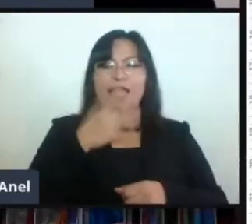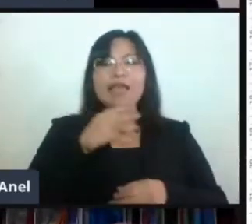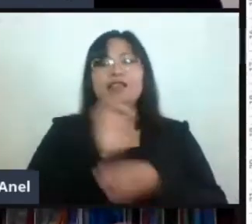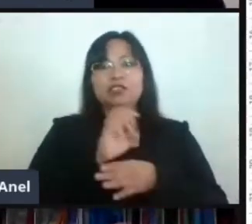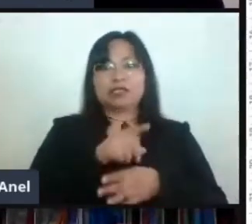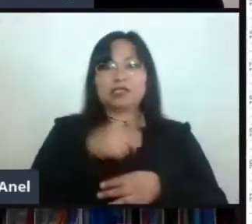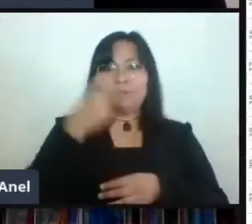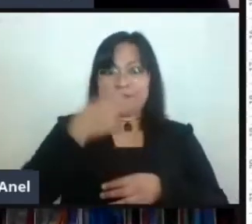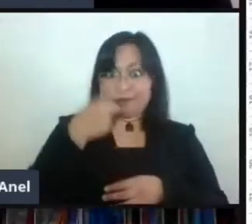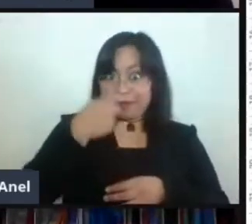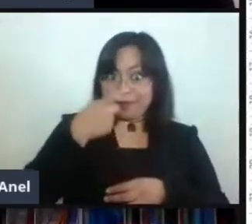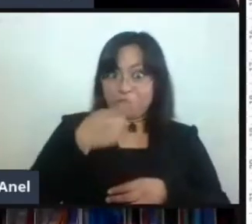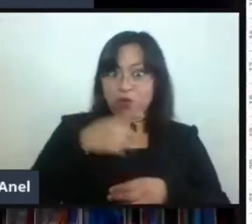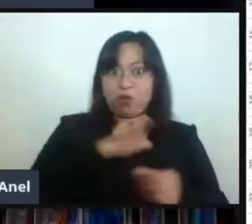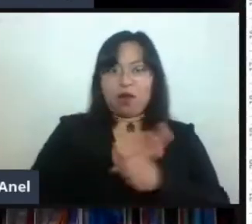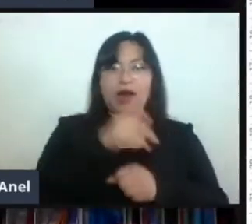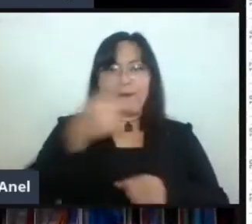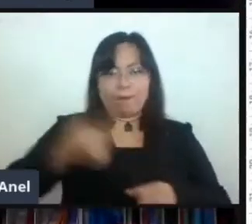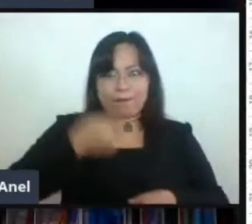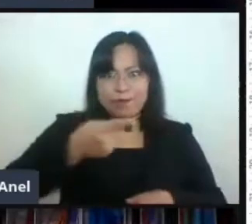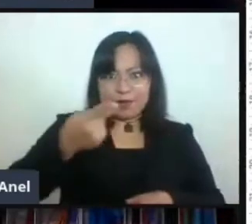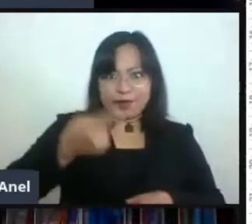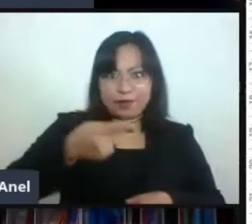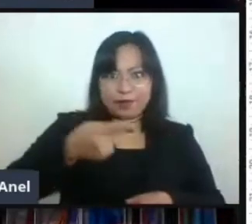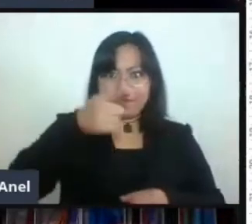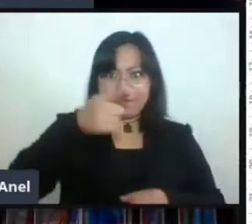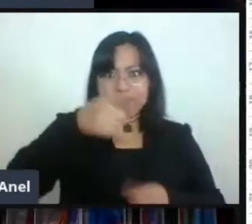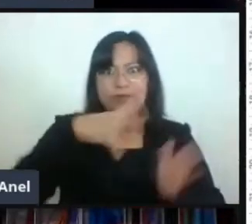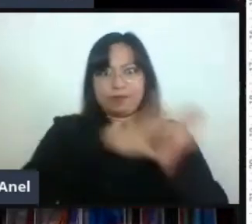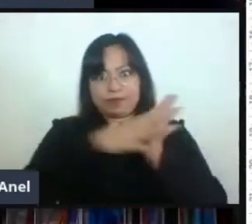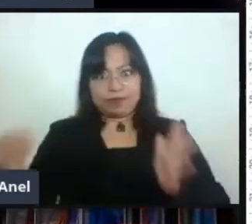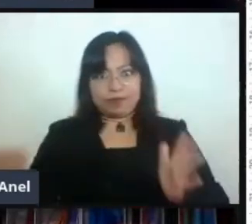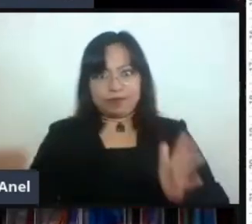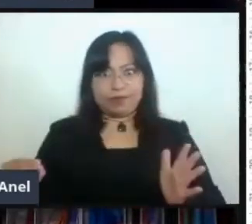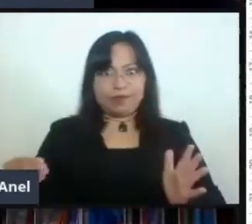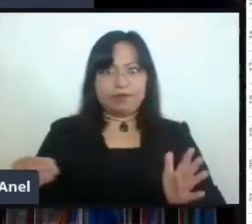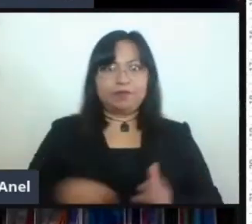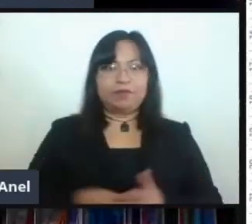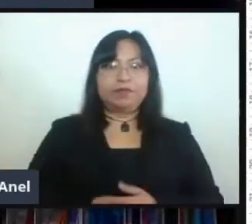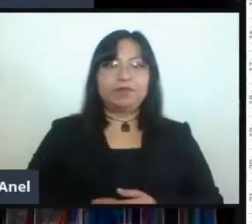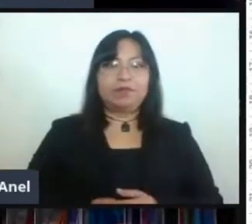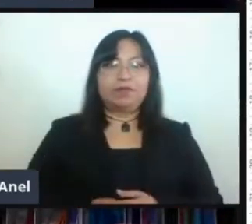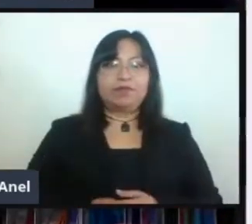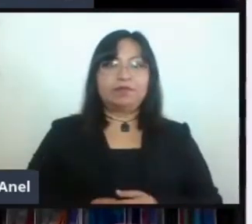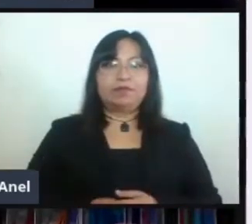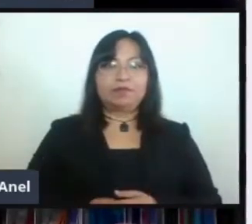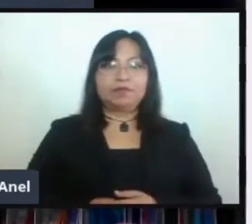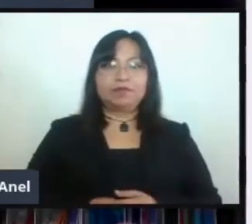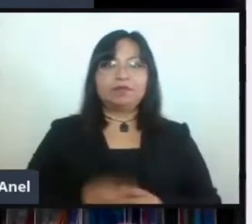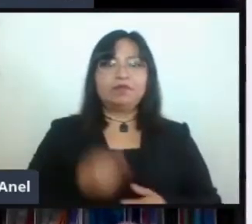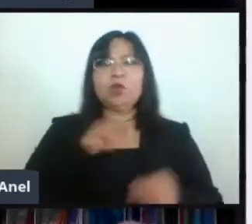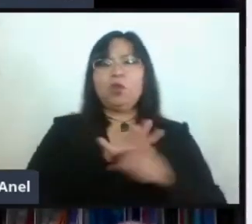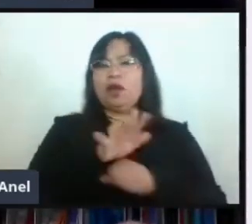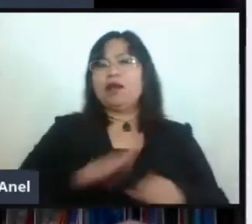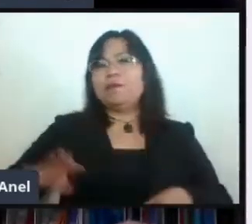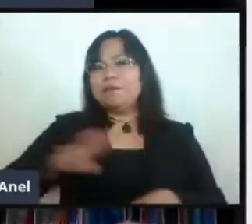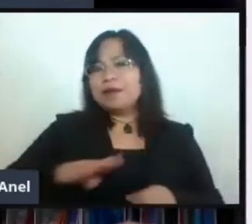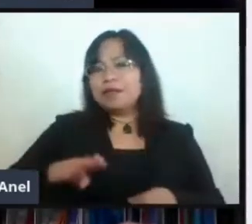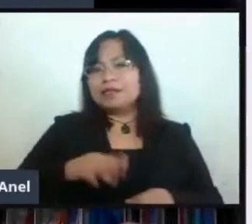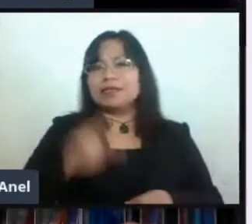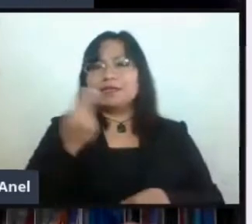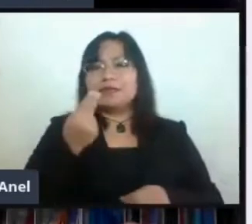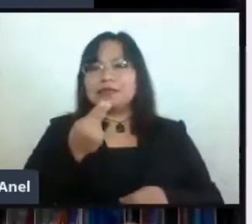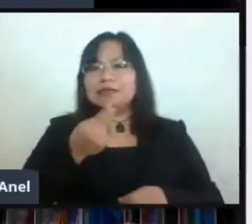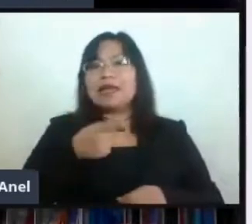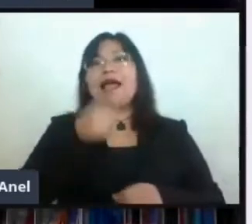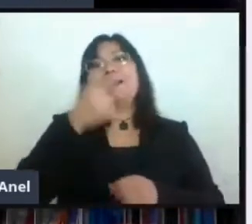ahorita les voy a mostrar cómo podemos pegar imágenes, videos que son la base del reactivo. Entonces, bueno,